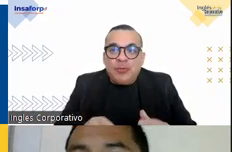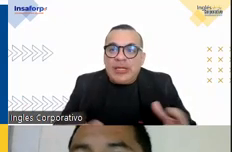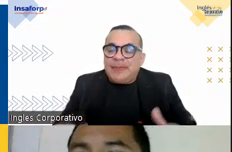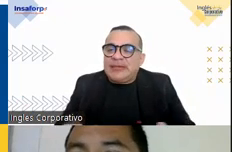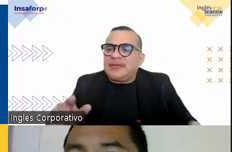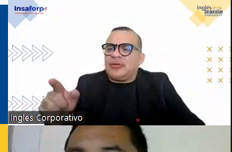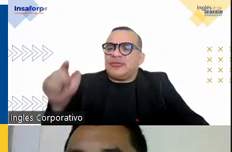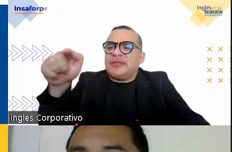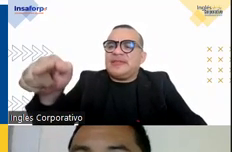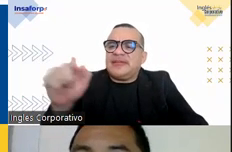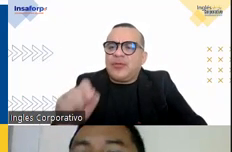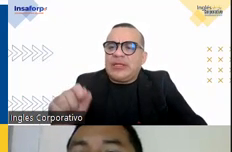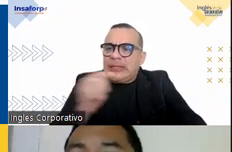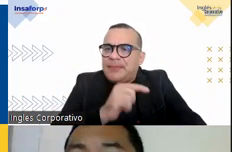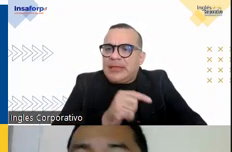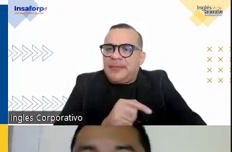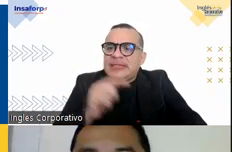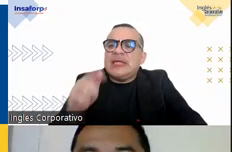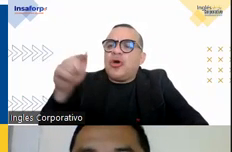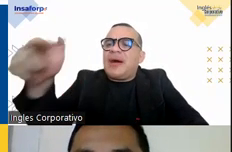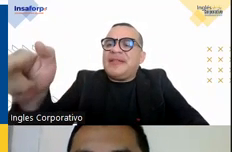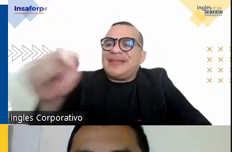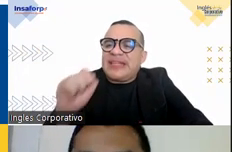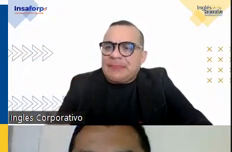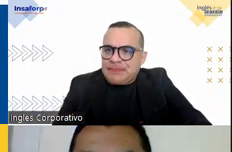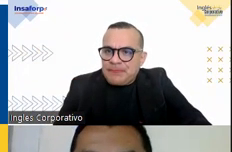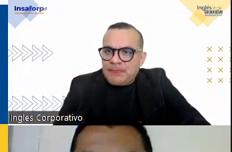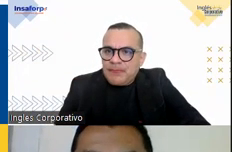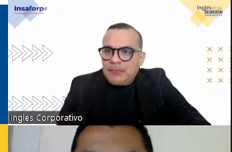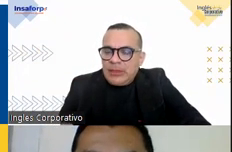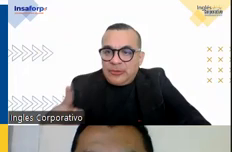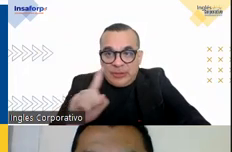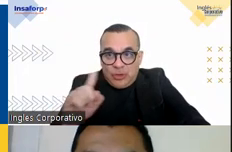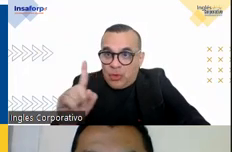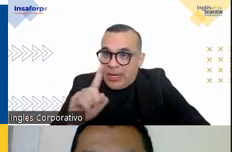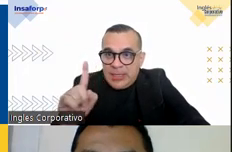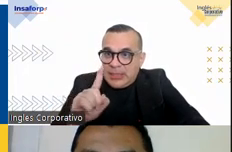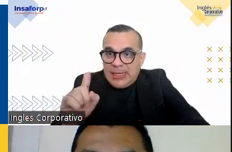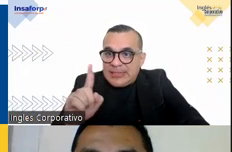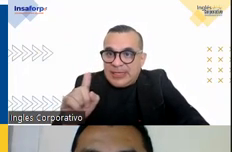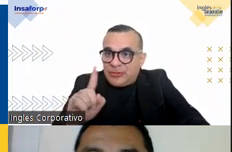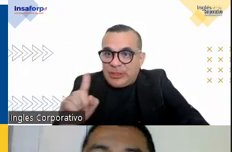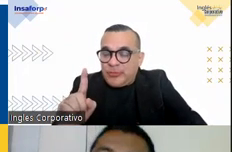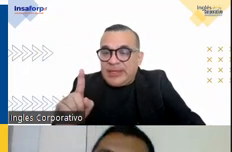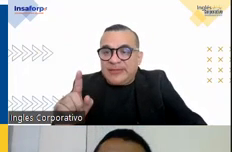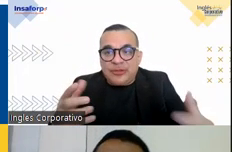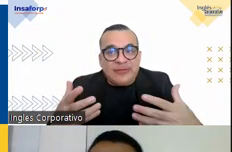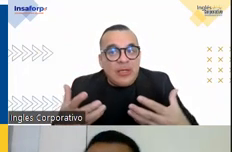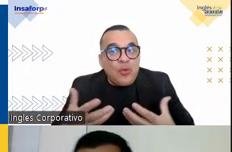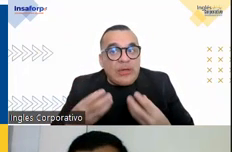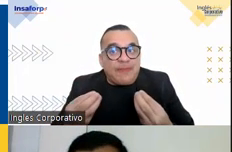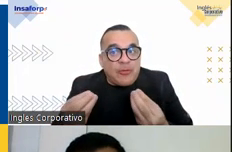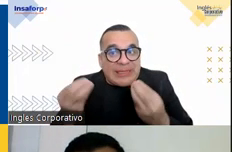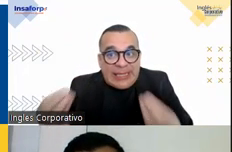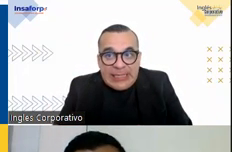esperar únicamente es, no, si vendiste 50 en el mes, hoy vas a vender 100. Entonces no hay, en este caso, una toma de